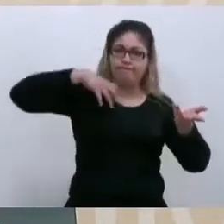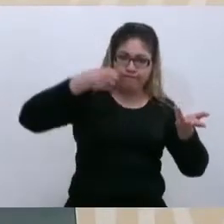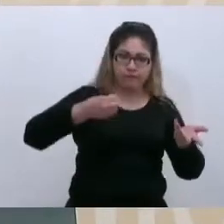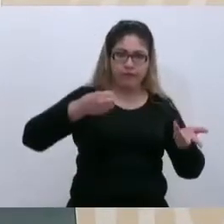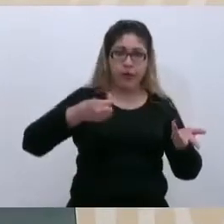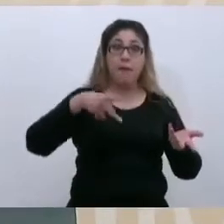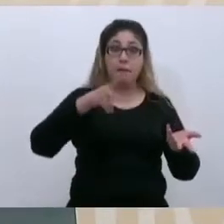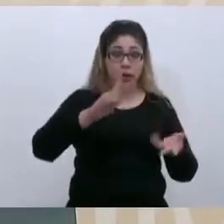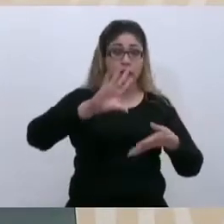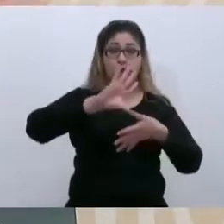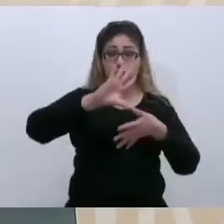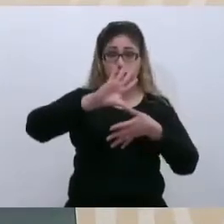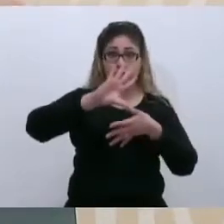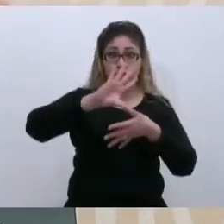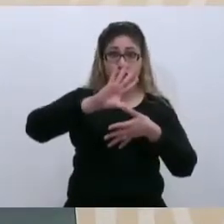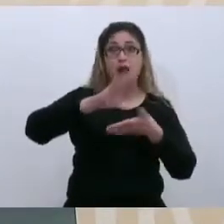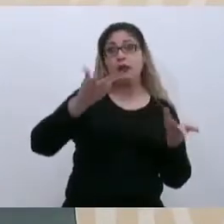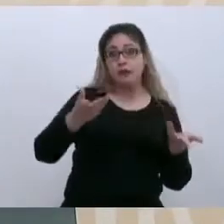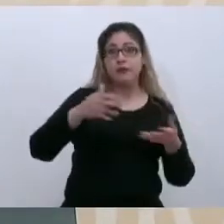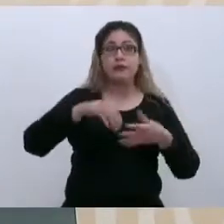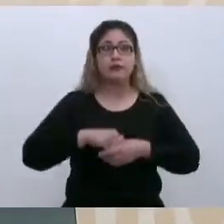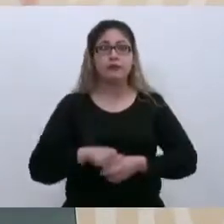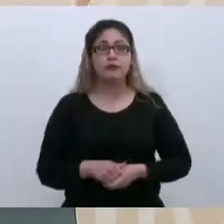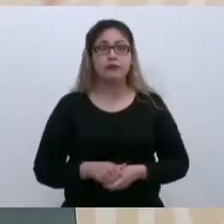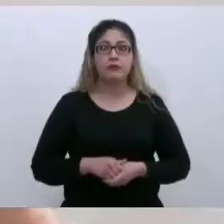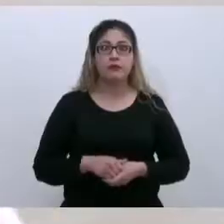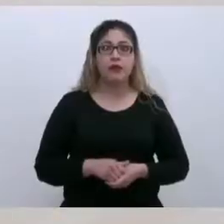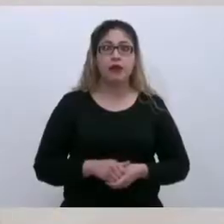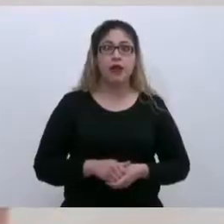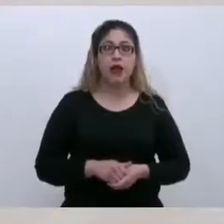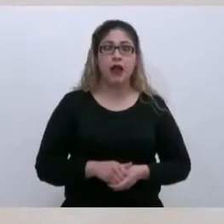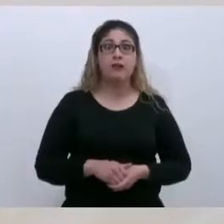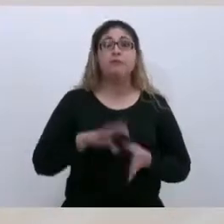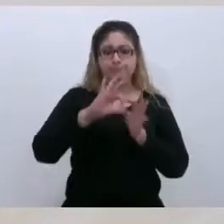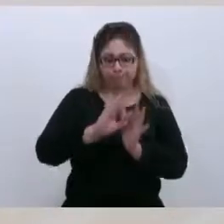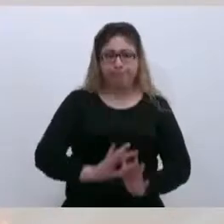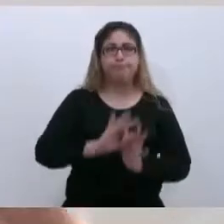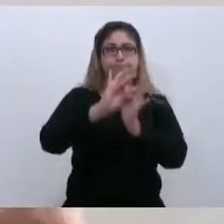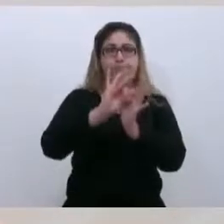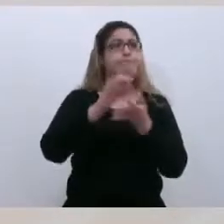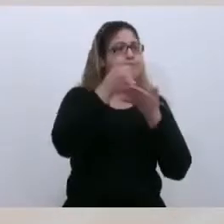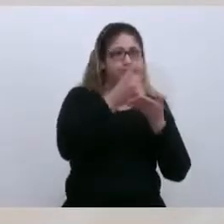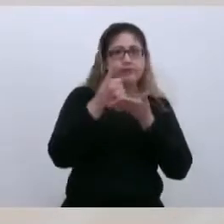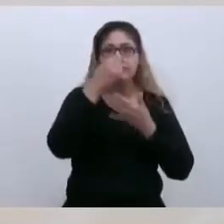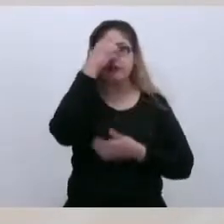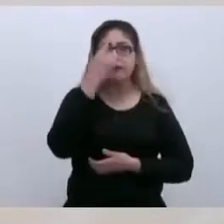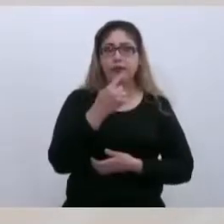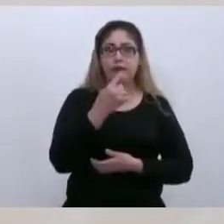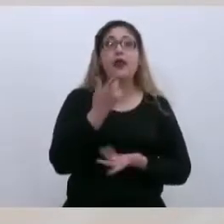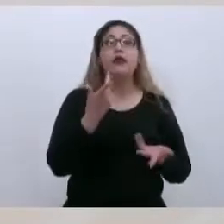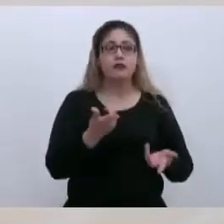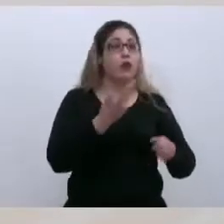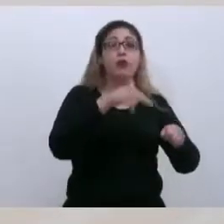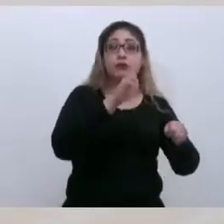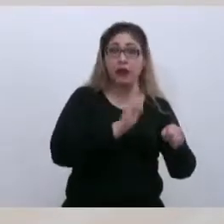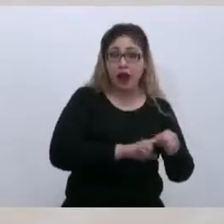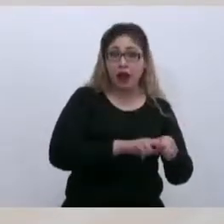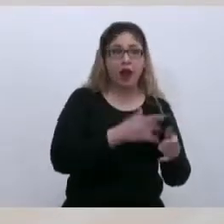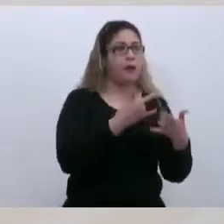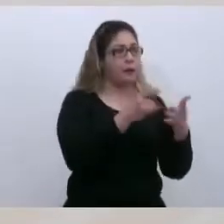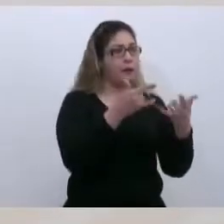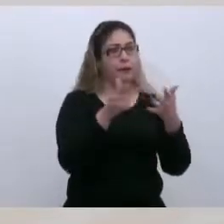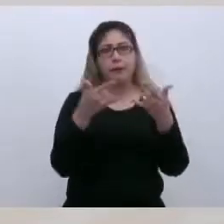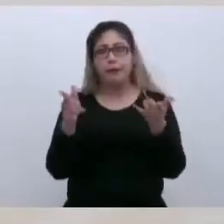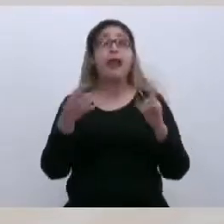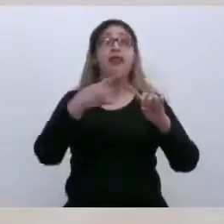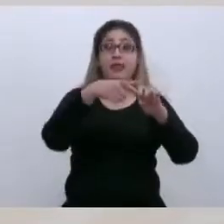Unidos, con la mayor reconversión hospitalaria para aperturar espacios de hospitalización y de medicina crítica, sin